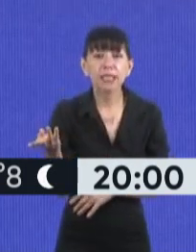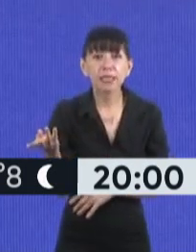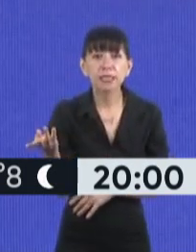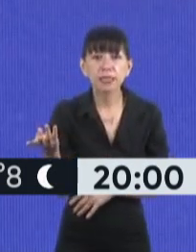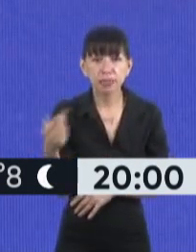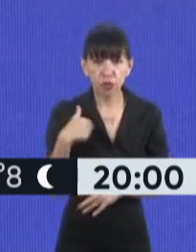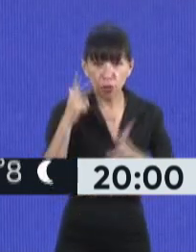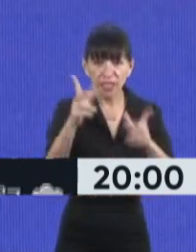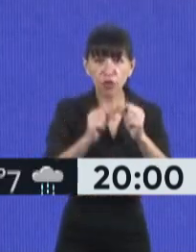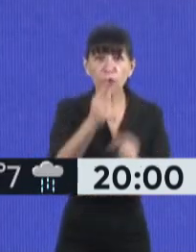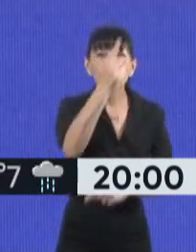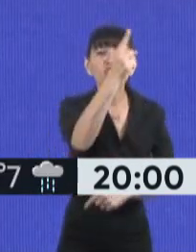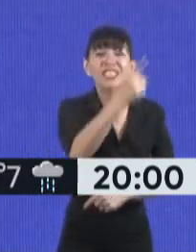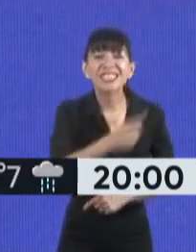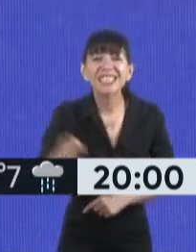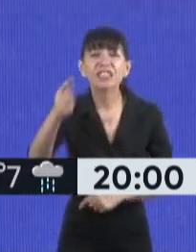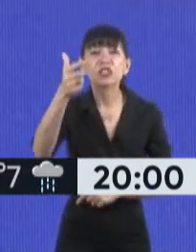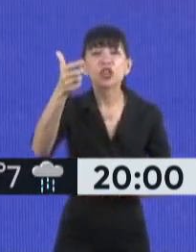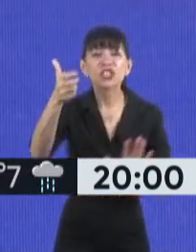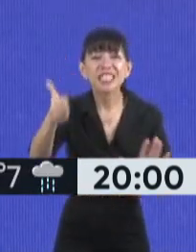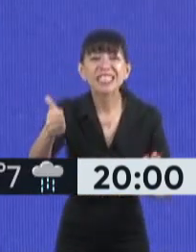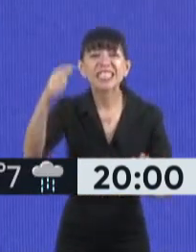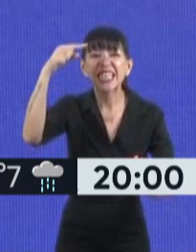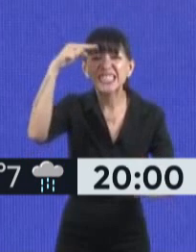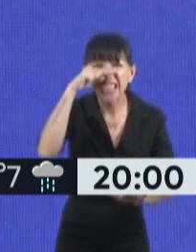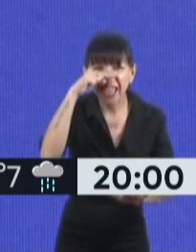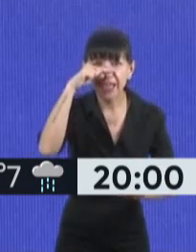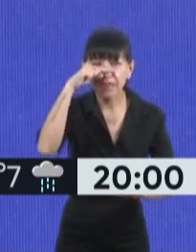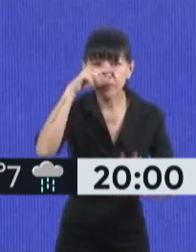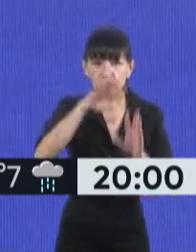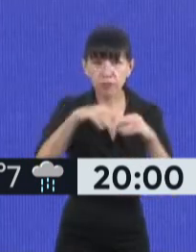Les digo el número, 167.